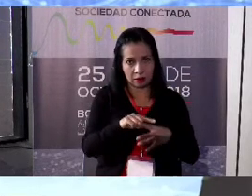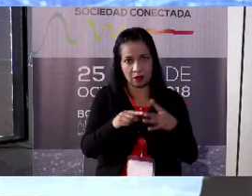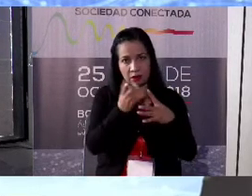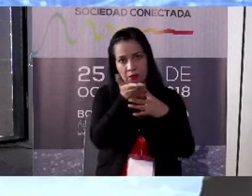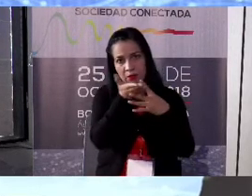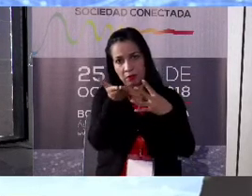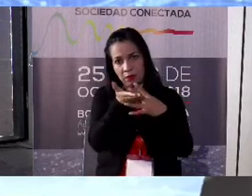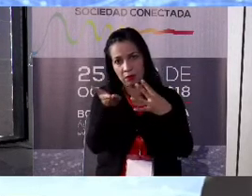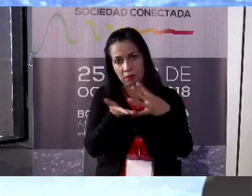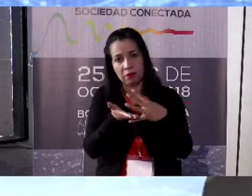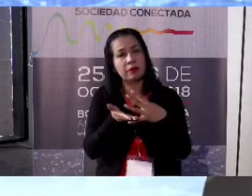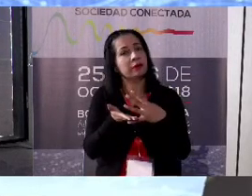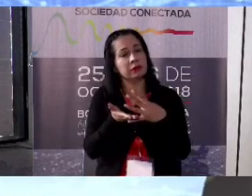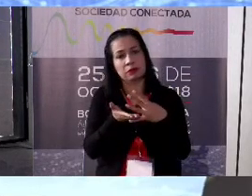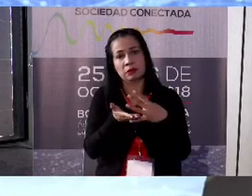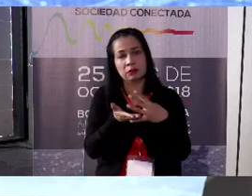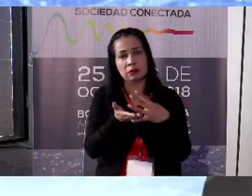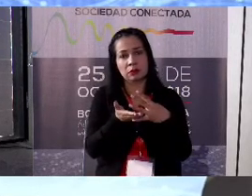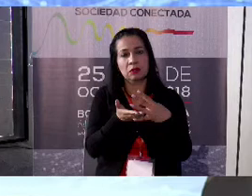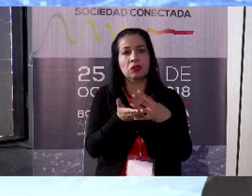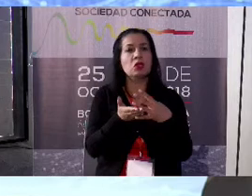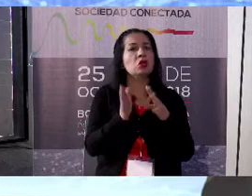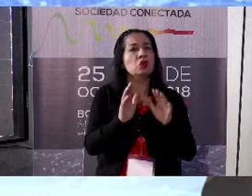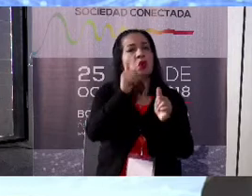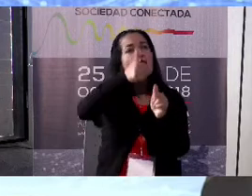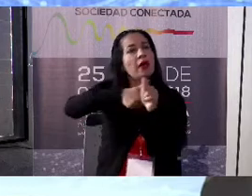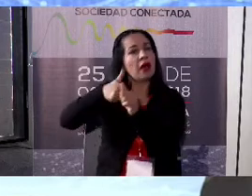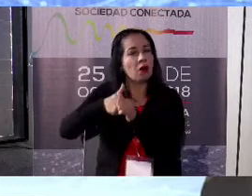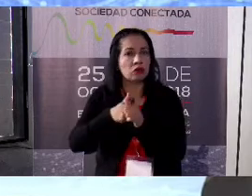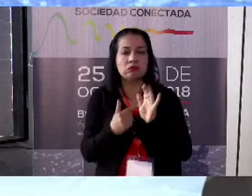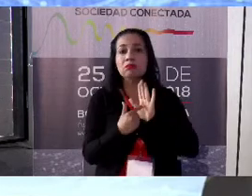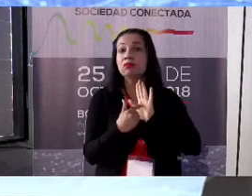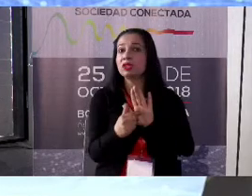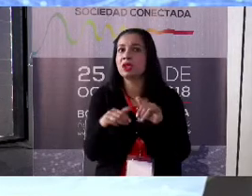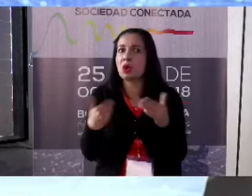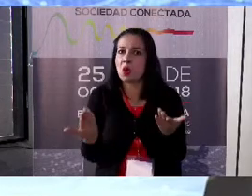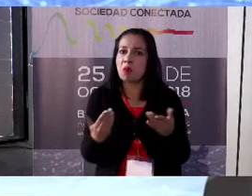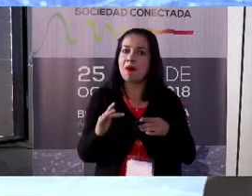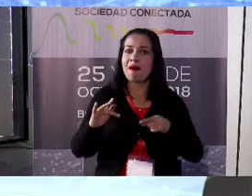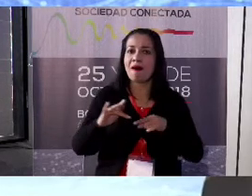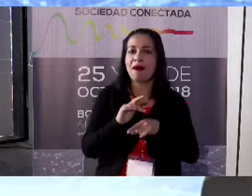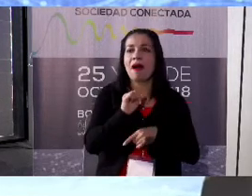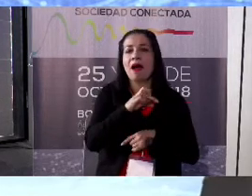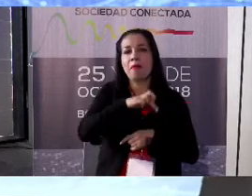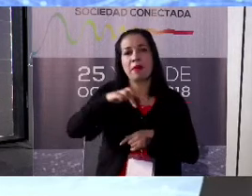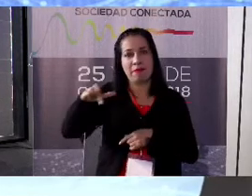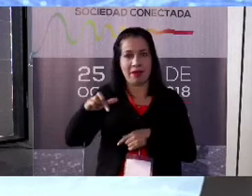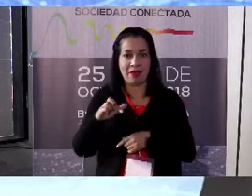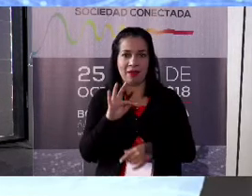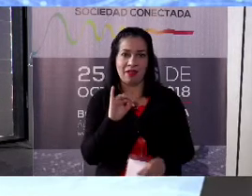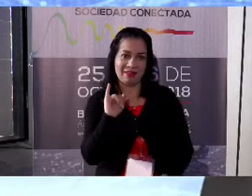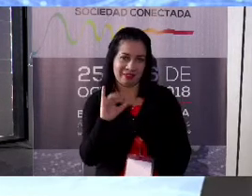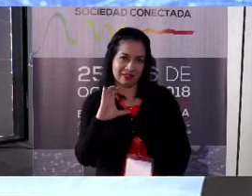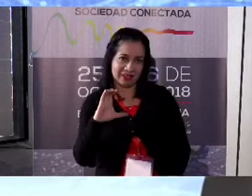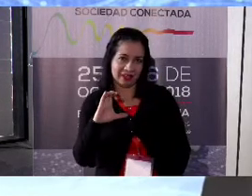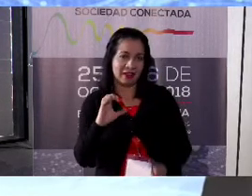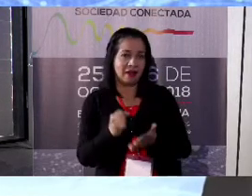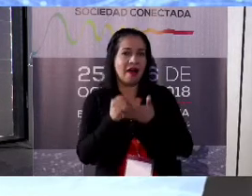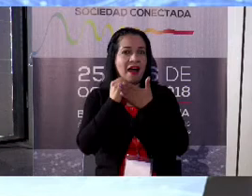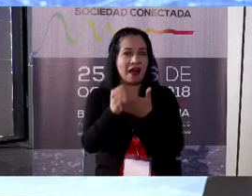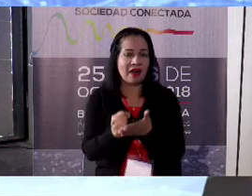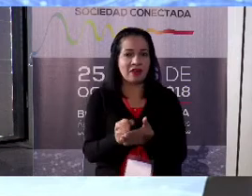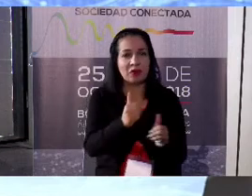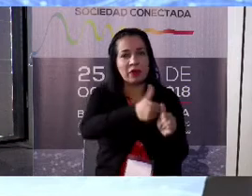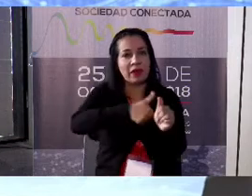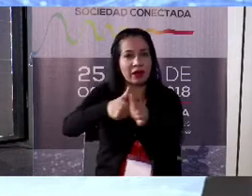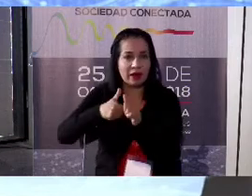uno de los slides y cuáles es podrían ser las aplicaciones de las tic para el cumplimiento de cada uno de esos ods por ejemplo automatización